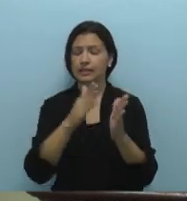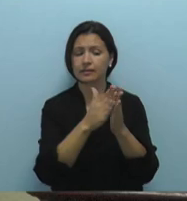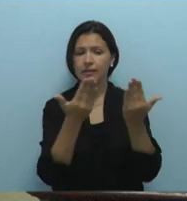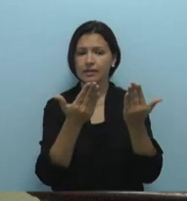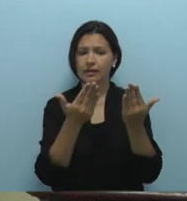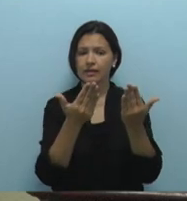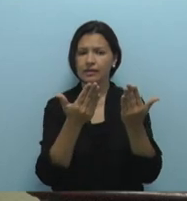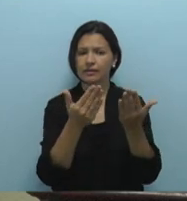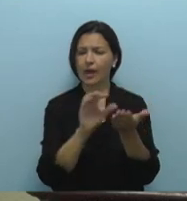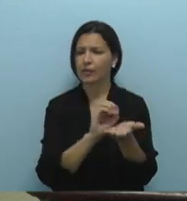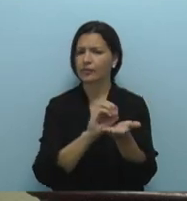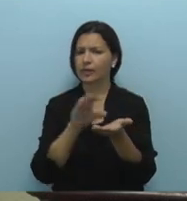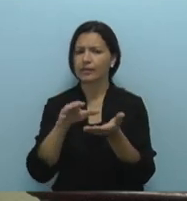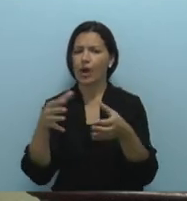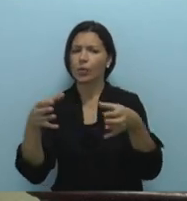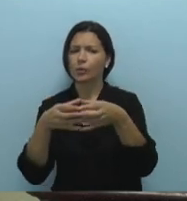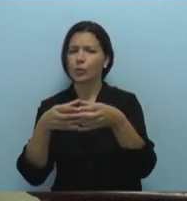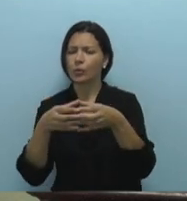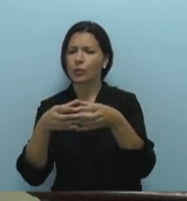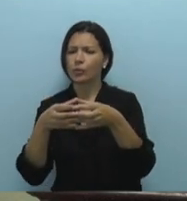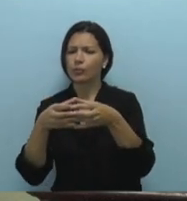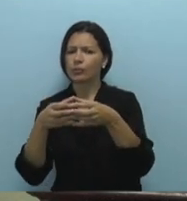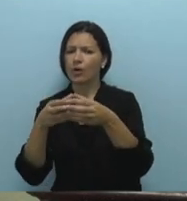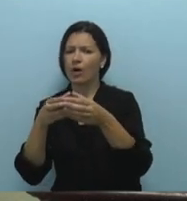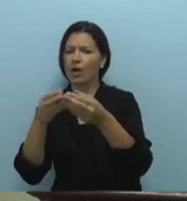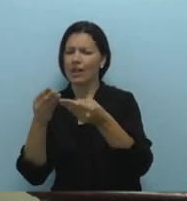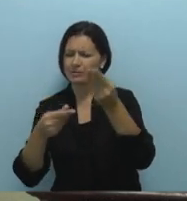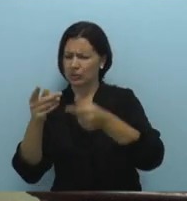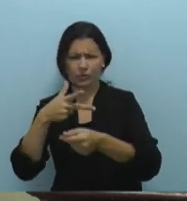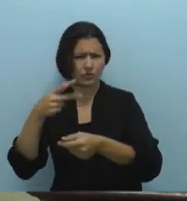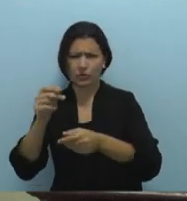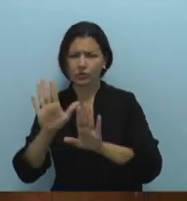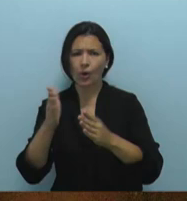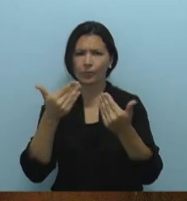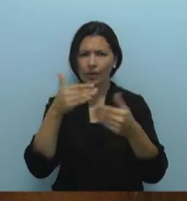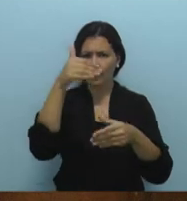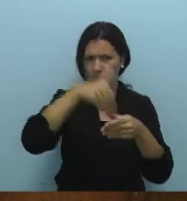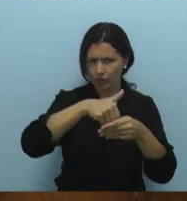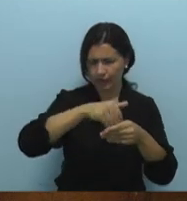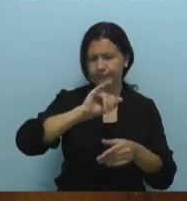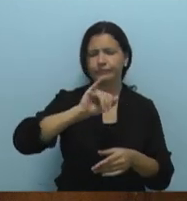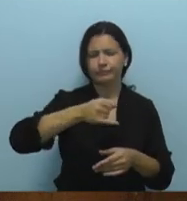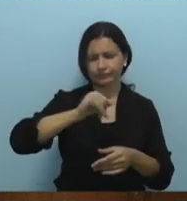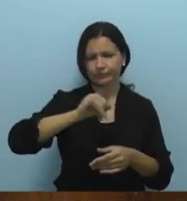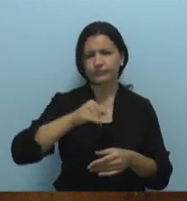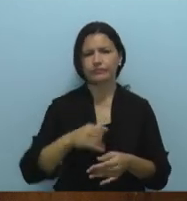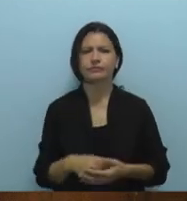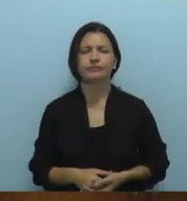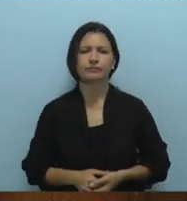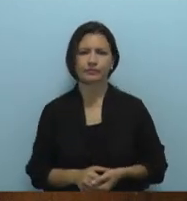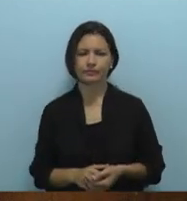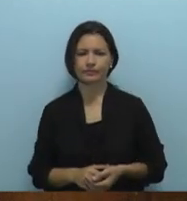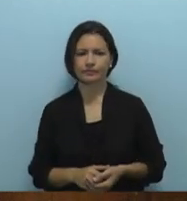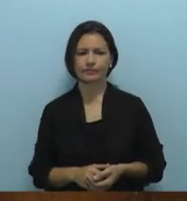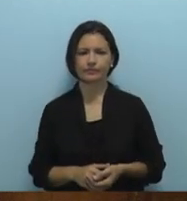no pase por la comisión de presupuesto y que se reserve para tratamiento sobre tablas. Correcto, diputada, así será, tanto los ingresos como el cambio